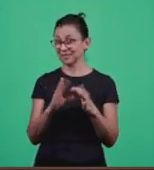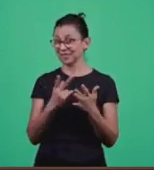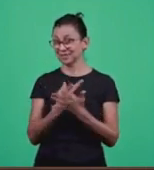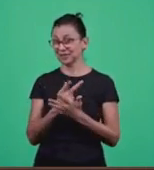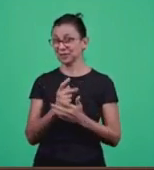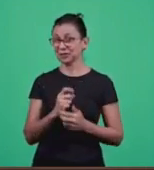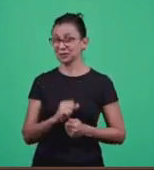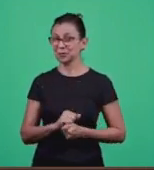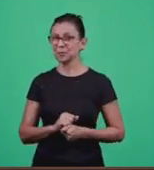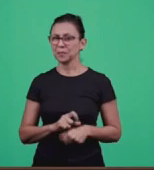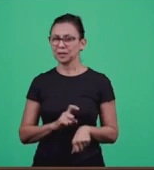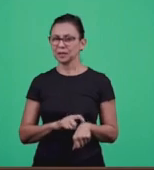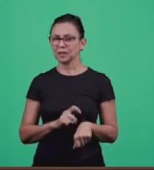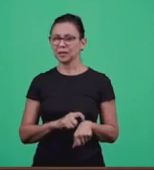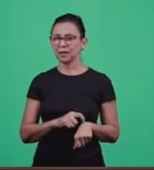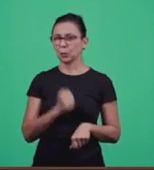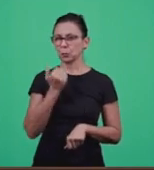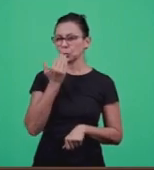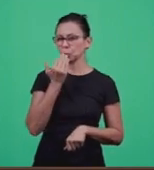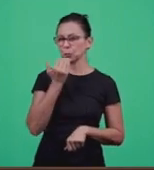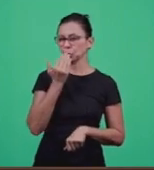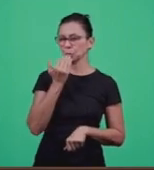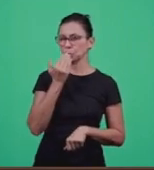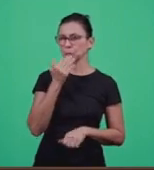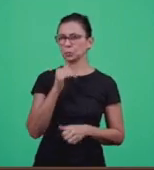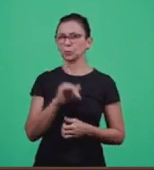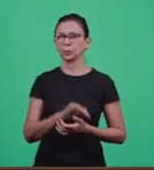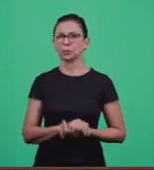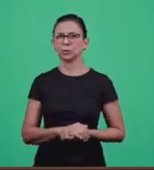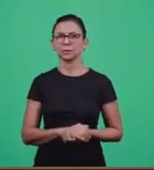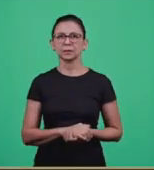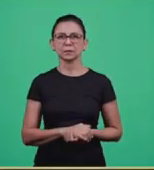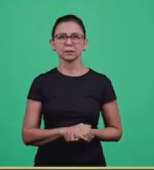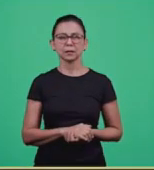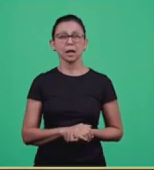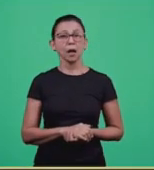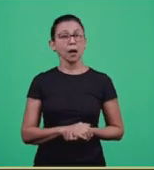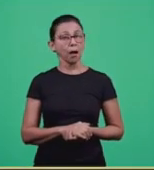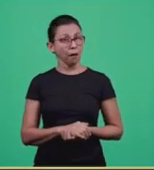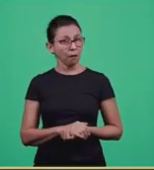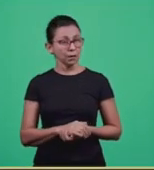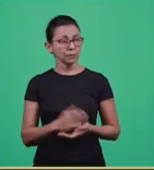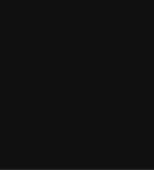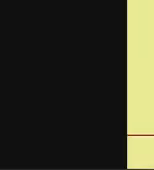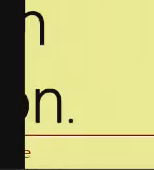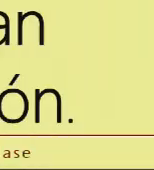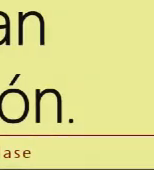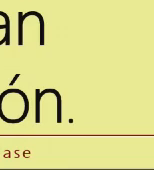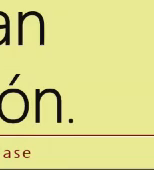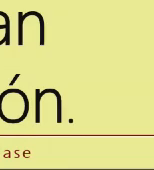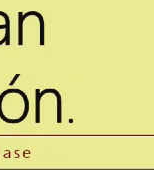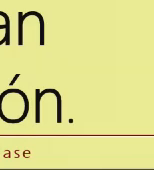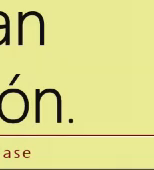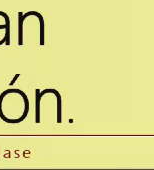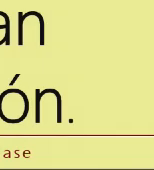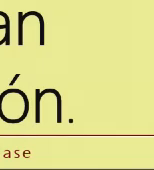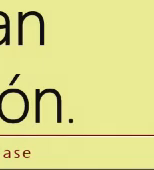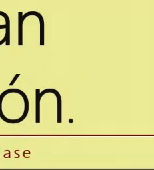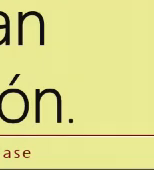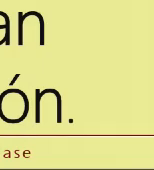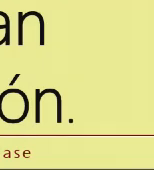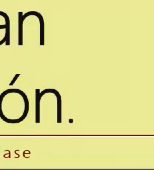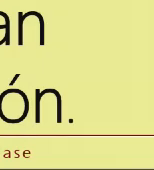él gustaba mucho del viajero. Entonces, en la hora del refrigerio, él le